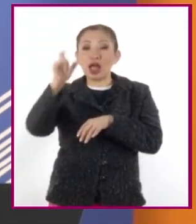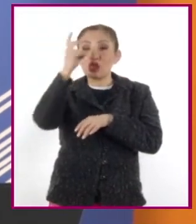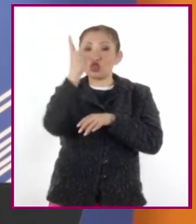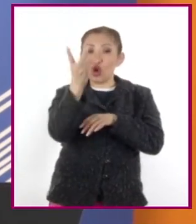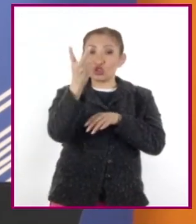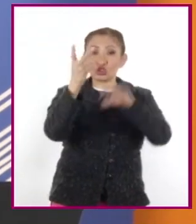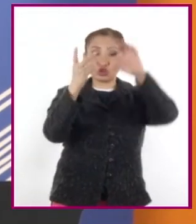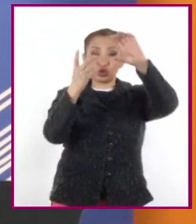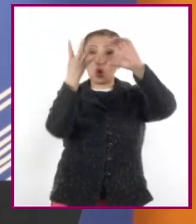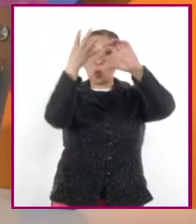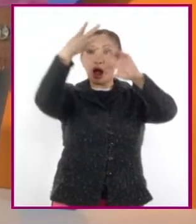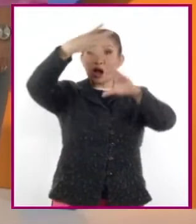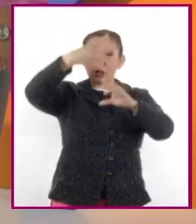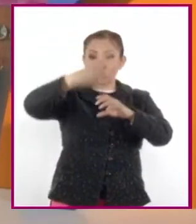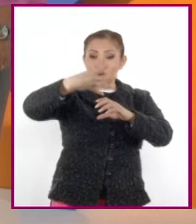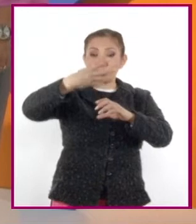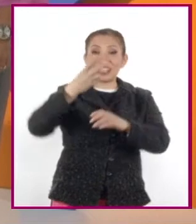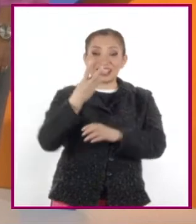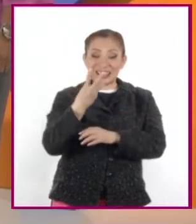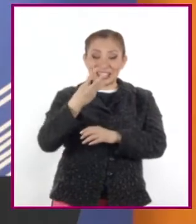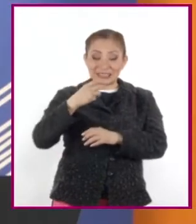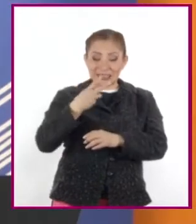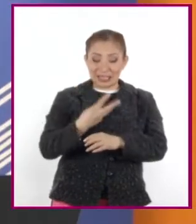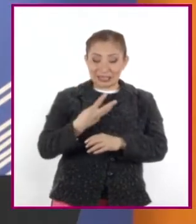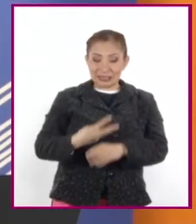2 cuartetos y 2 tercetos.